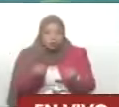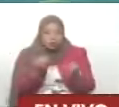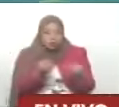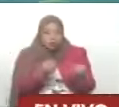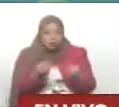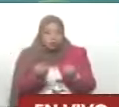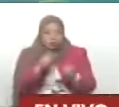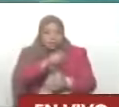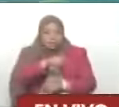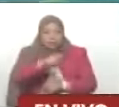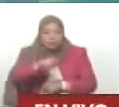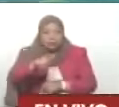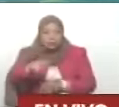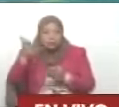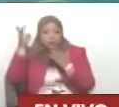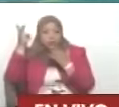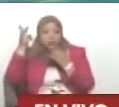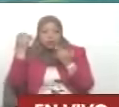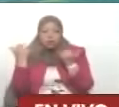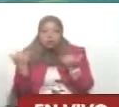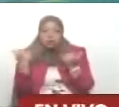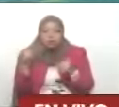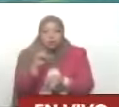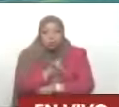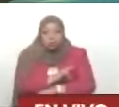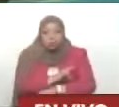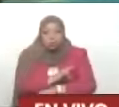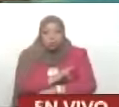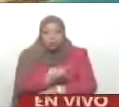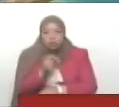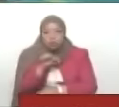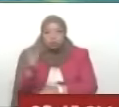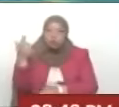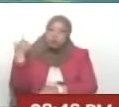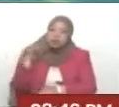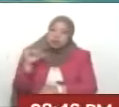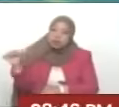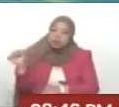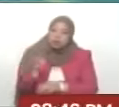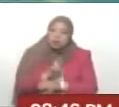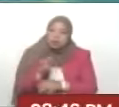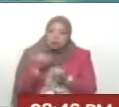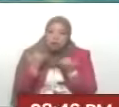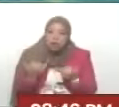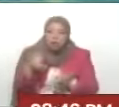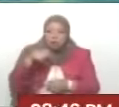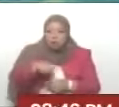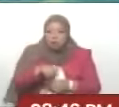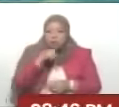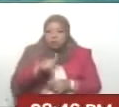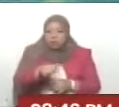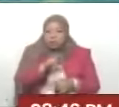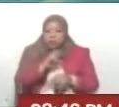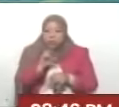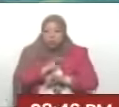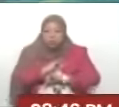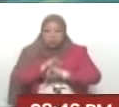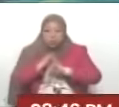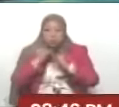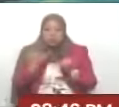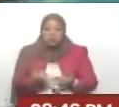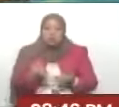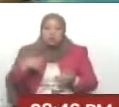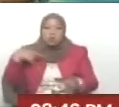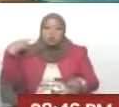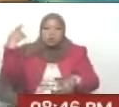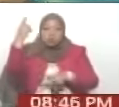Impresionante también. Eso es calientico, hoy mismo lunes. No de la semana pasada. Eso es calientico hoy. El Amazonas, la selva, de